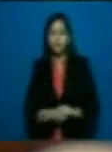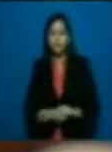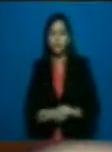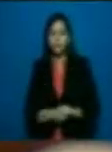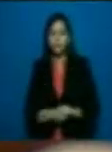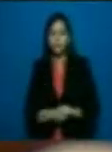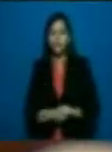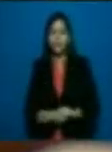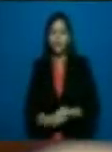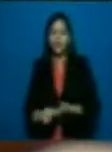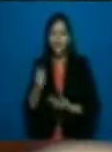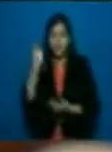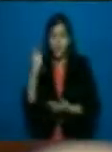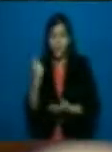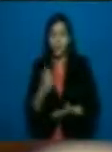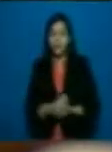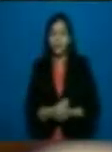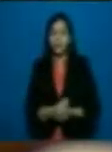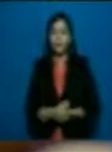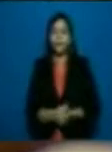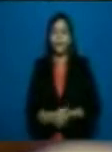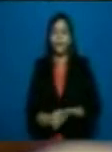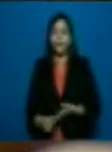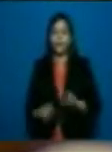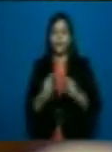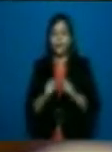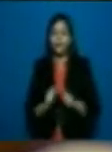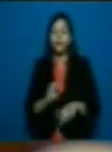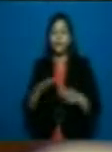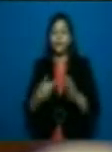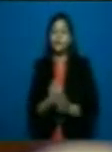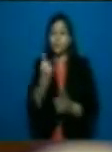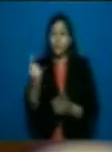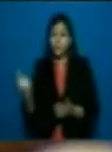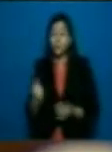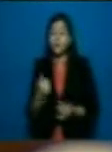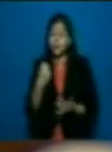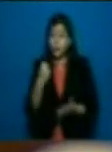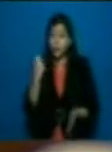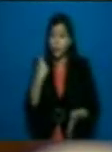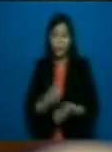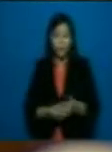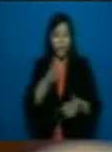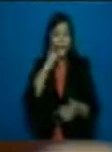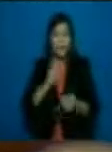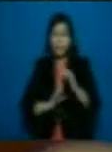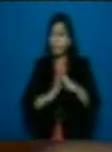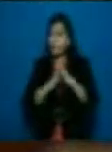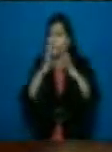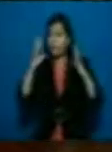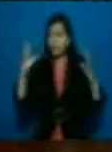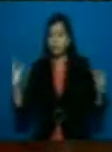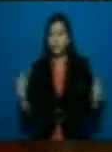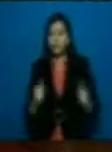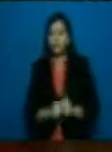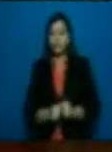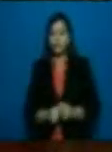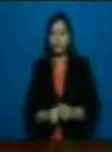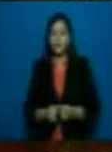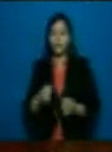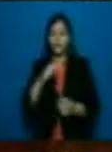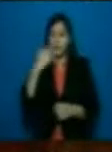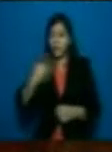falta de legitimidad frente a un ciudadano que tiene grandes expectativas más grandes